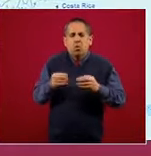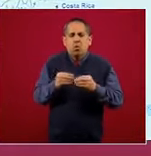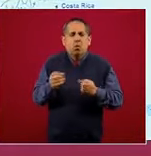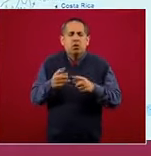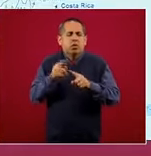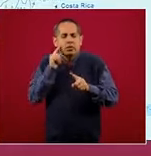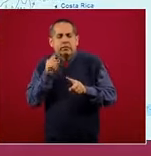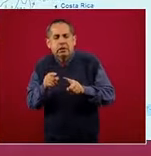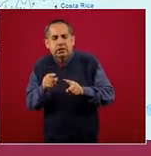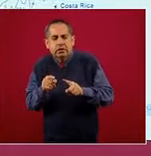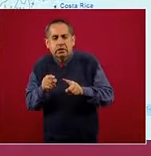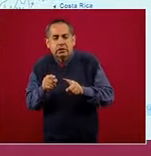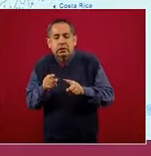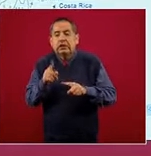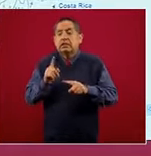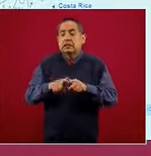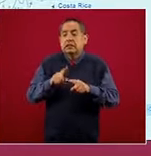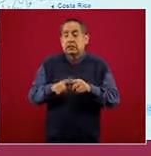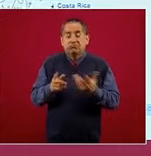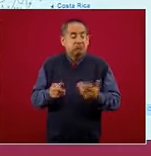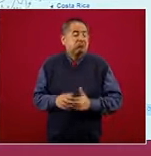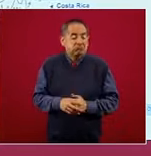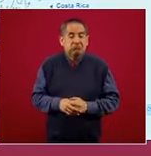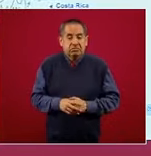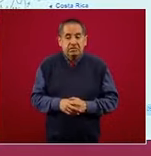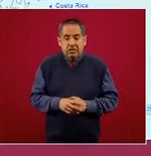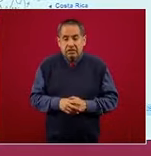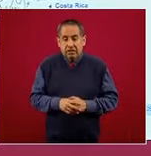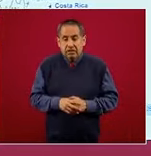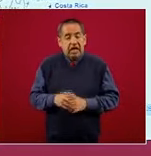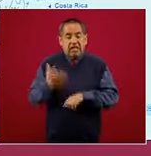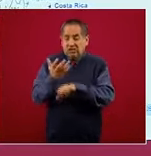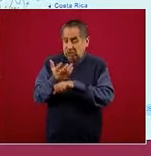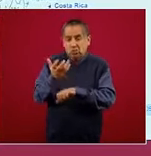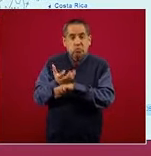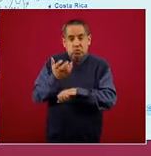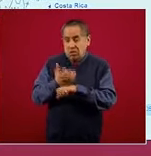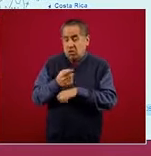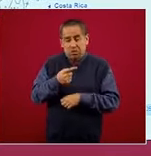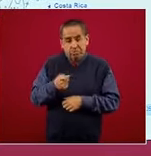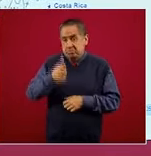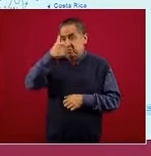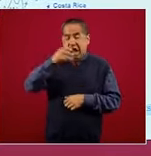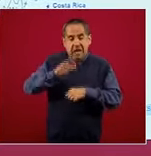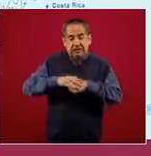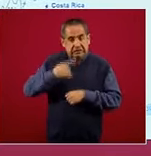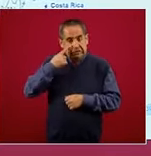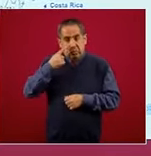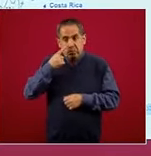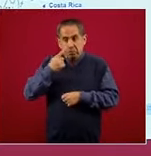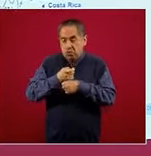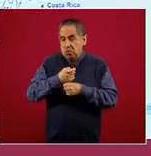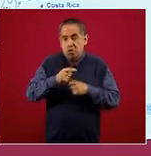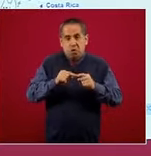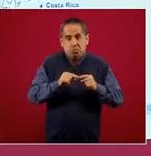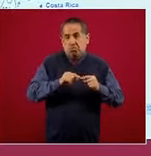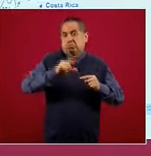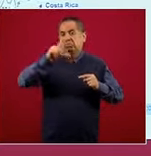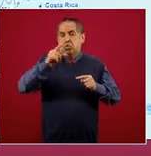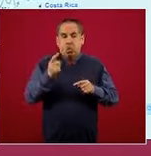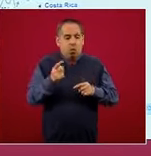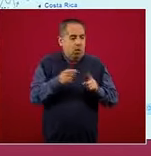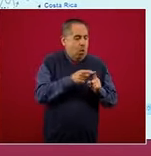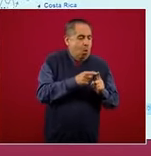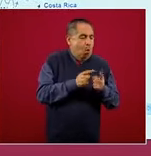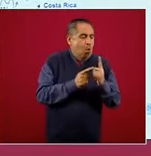de habitantes, sí fueron precisamente Estados Unidos, el que más destaca, aquí al día